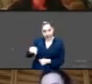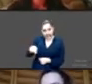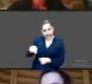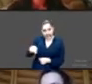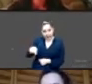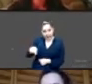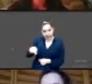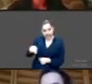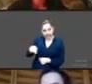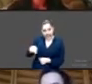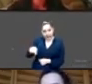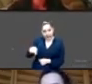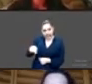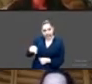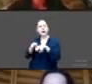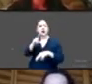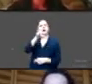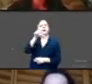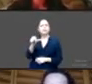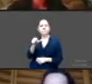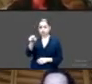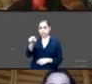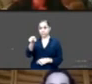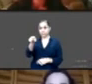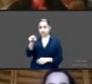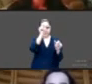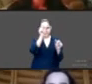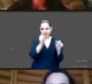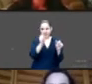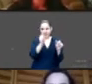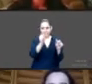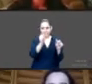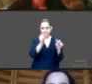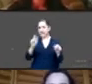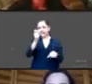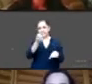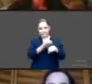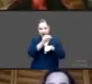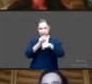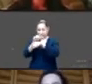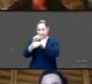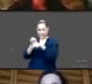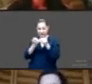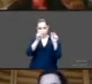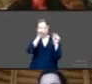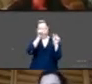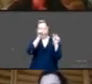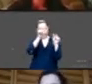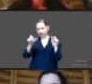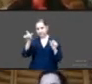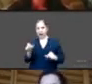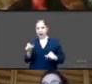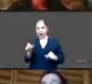población. Aquí están todas las entidades federativas, desafortunadamente no se ve bien, pero la idea era mostrarles esta diversidad, además,